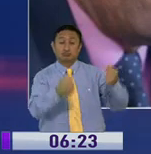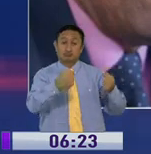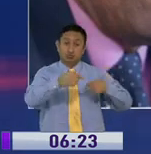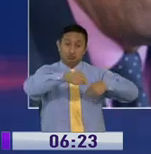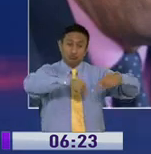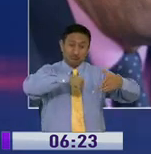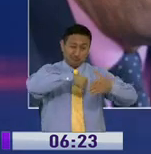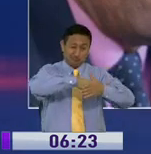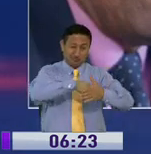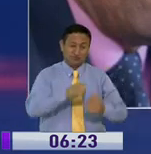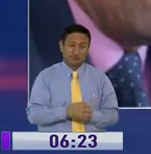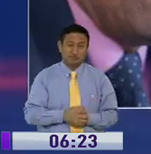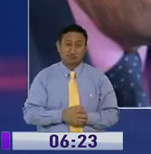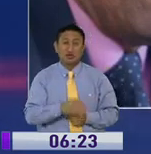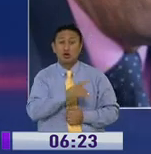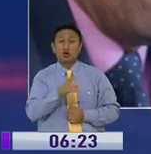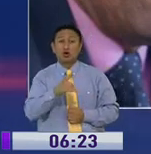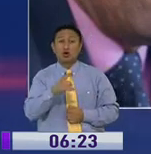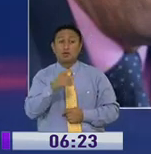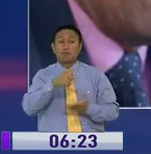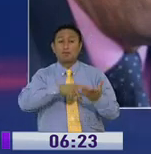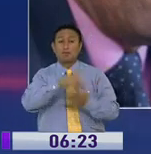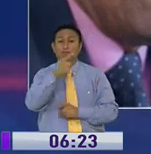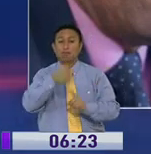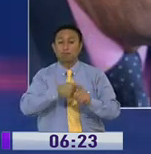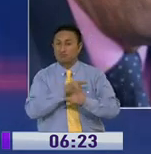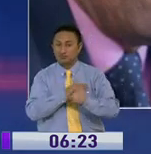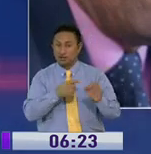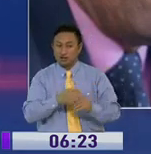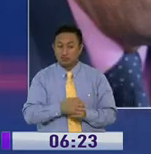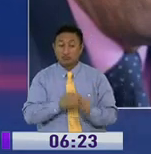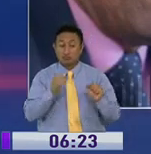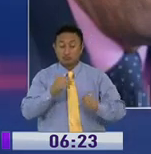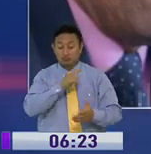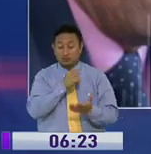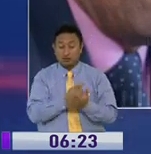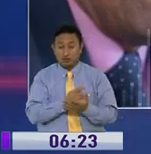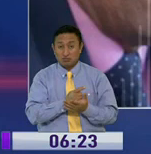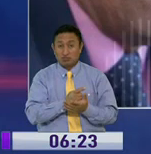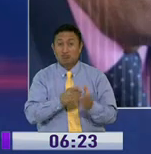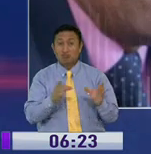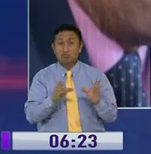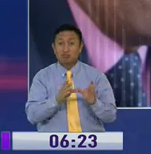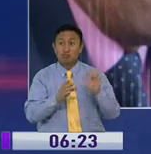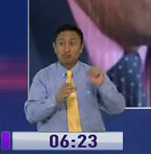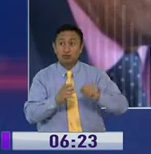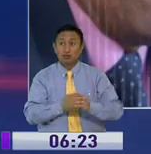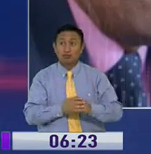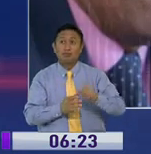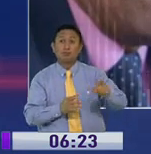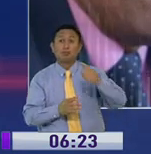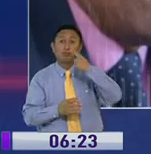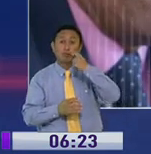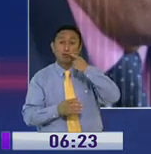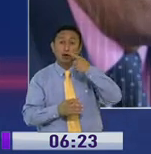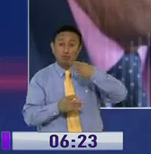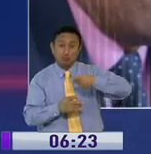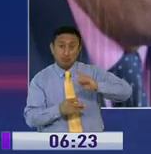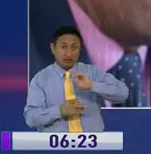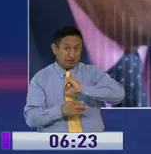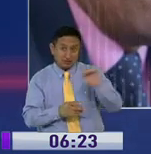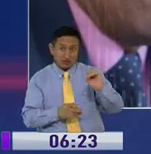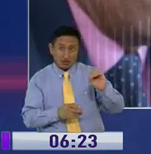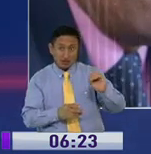es boletas de apremio. Si bien es cierto, la boleta de apremio hace posible que el padre que no ha cumplido con